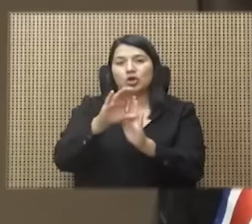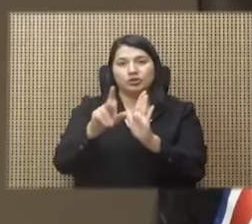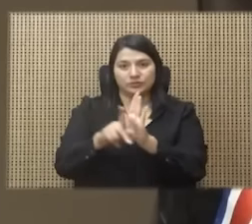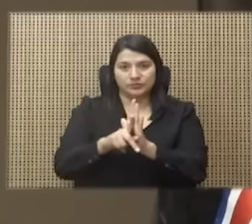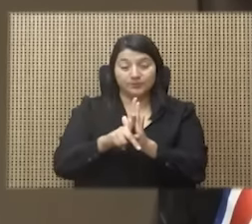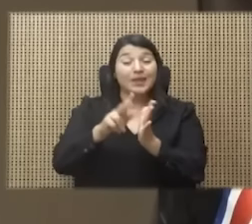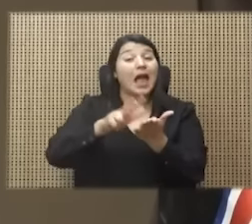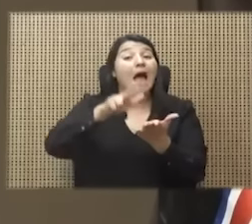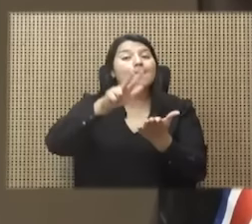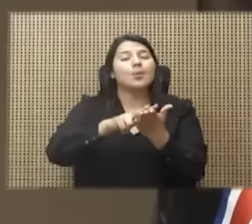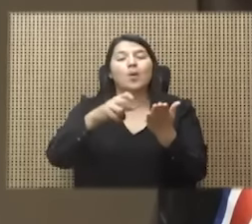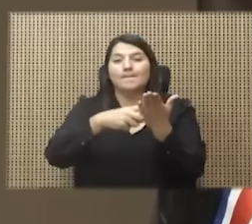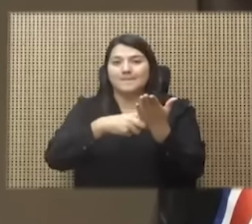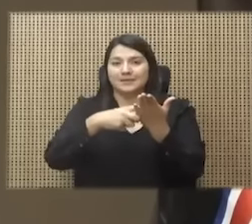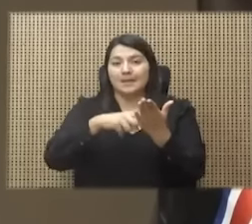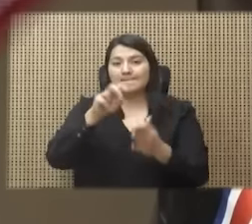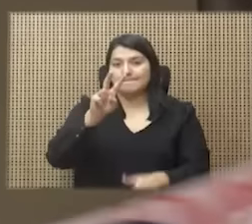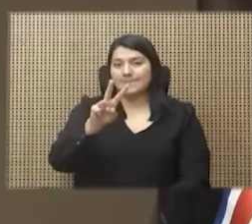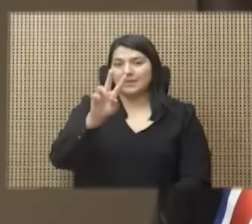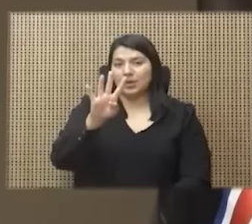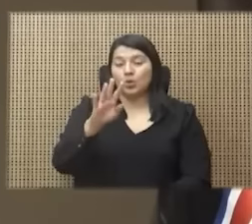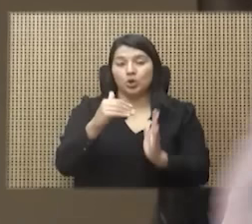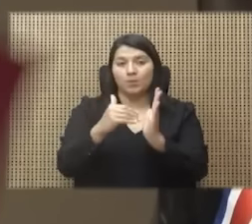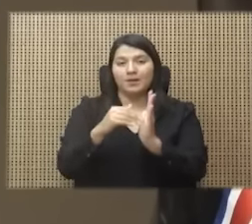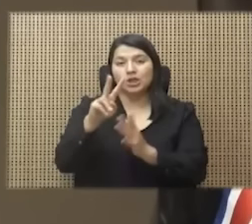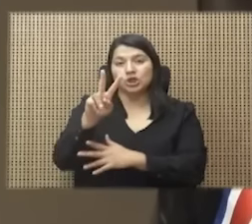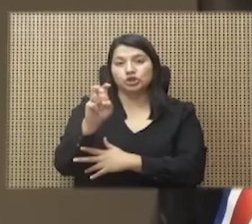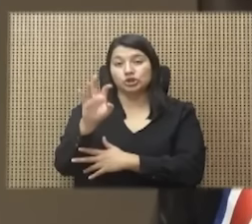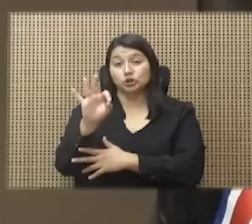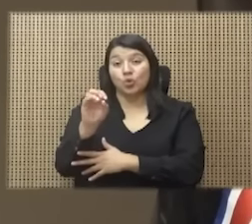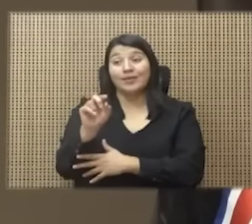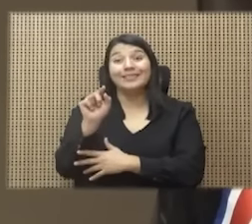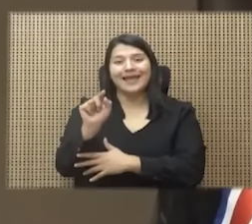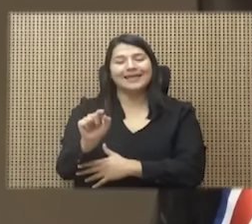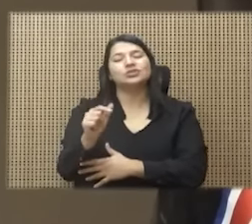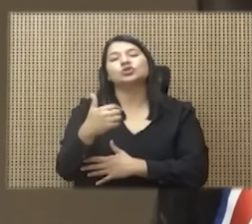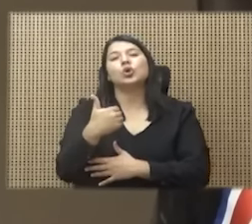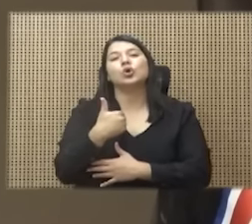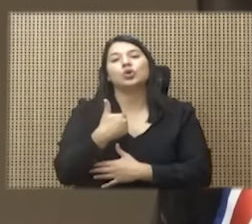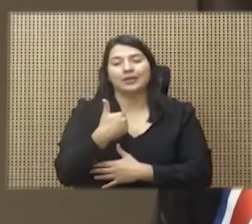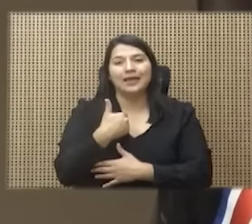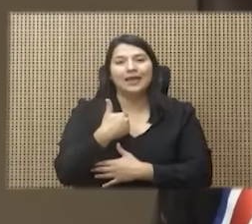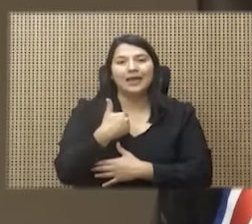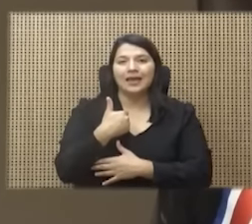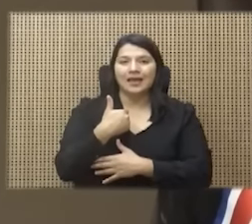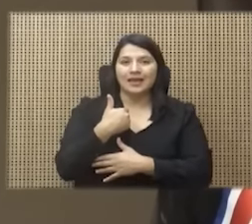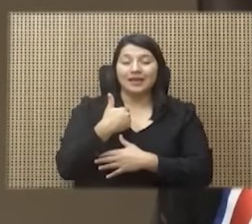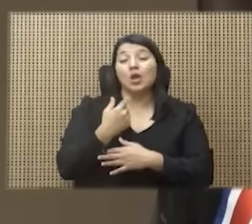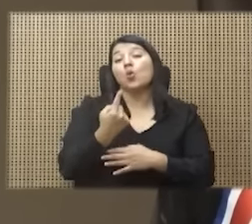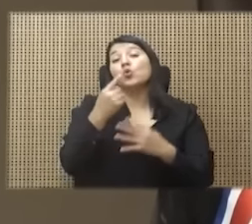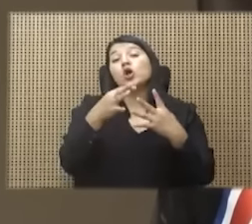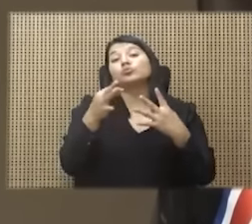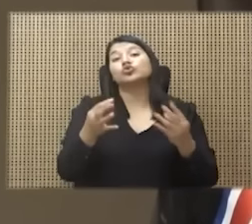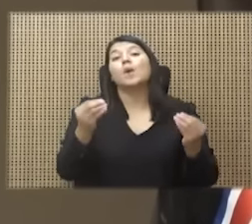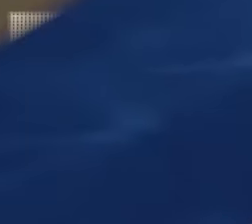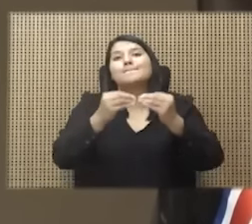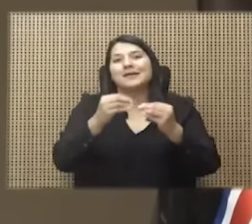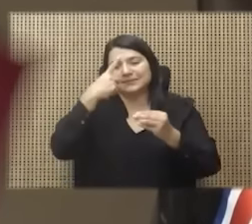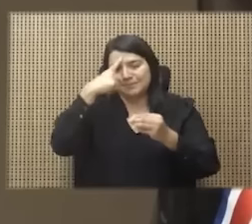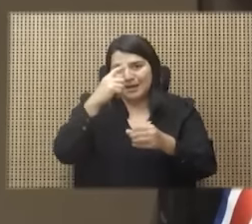expediente 24.290 establece un marco laboral adicional a los existentes en el país que permite